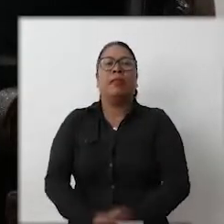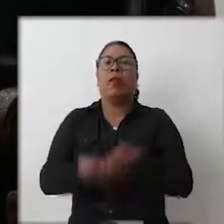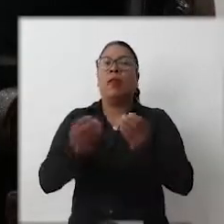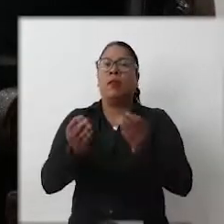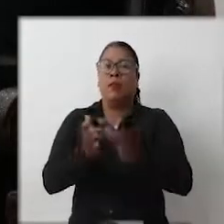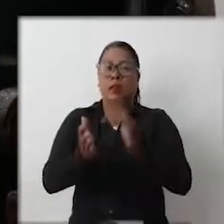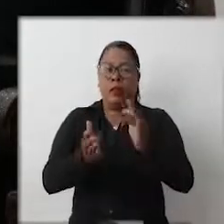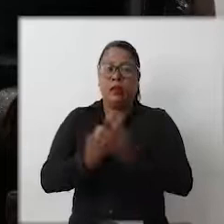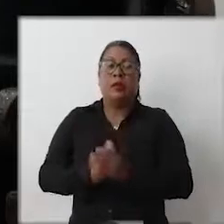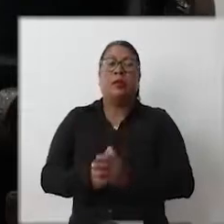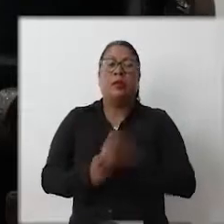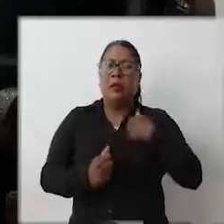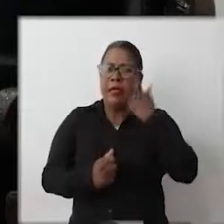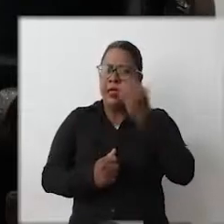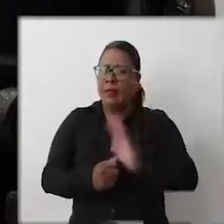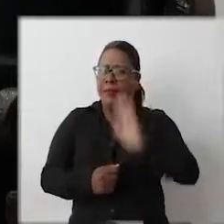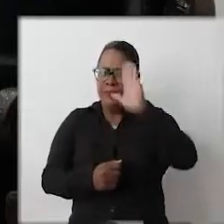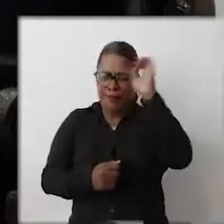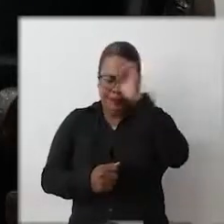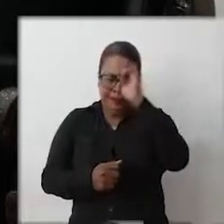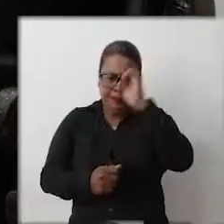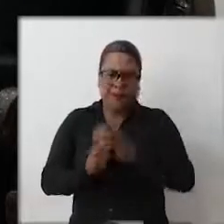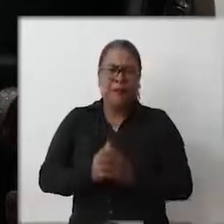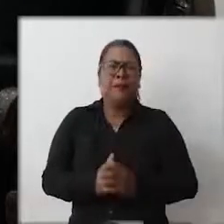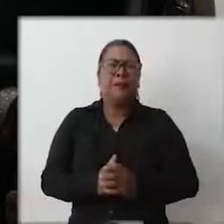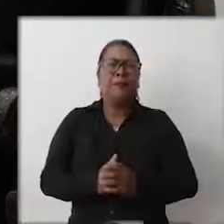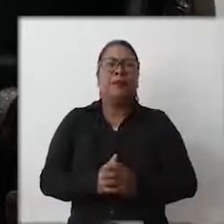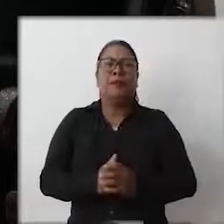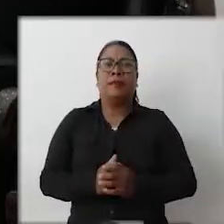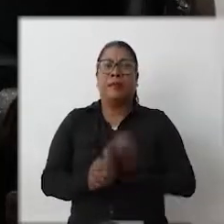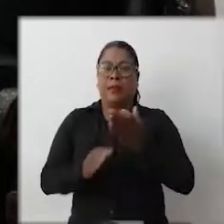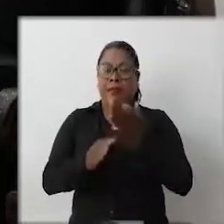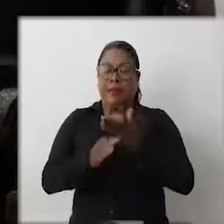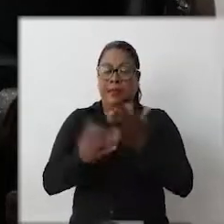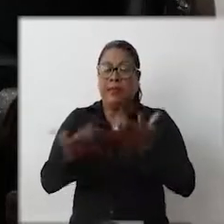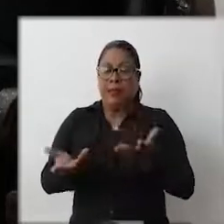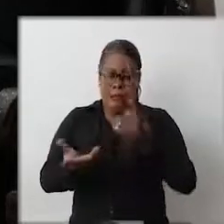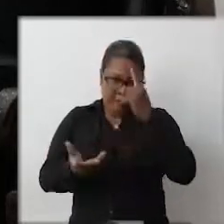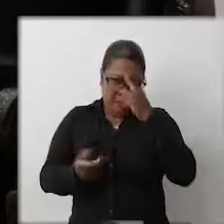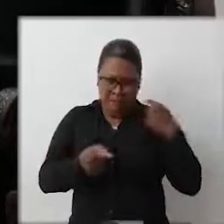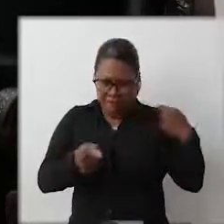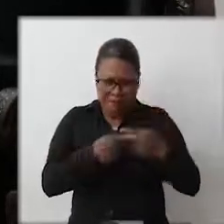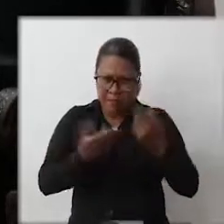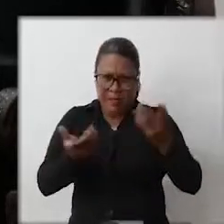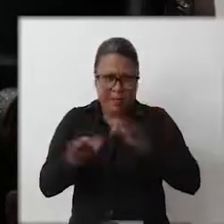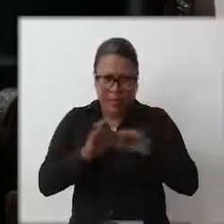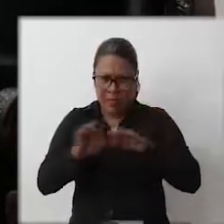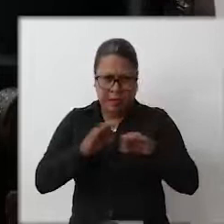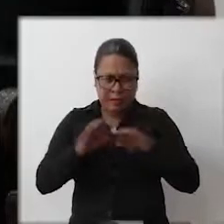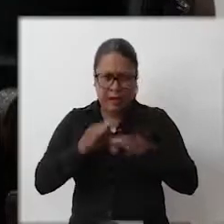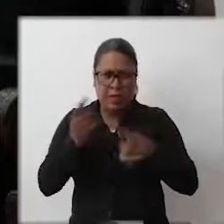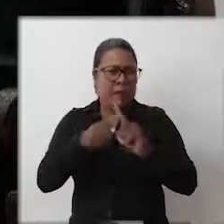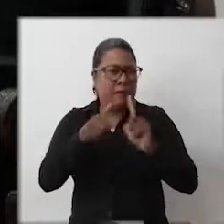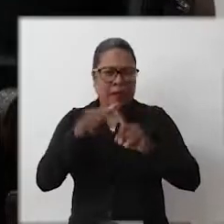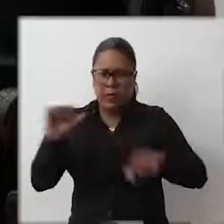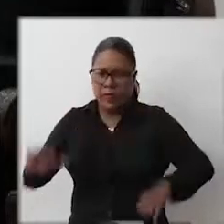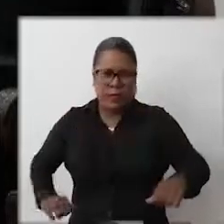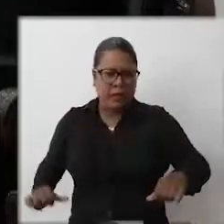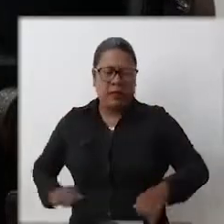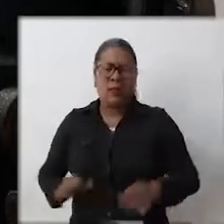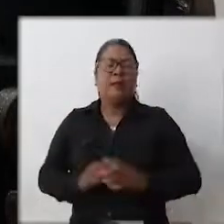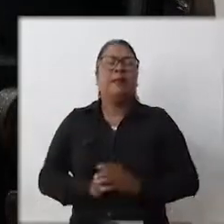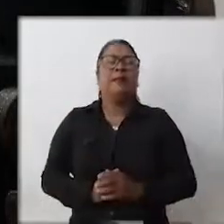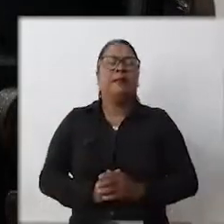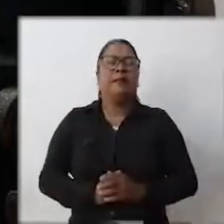toma de posesión, misma que se ha efectuado en un ambiente de cordialidad y con toda la disposición de